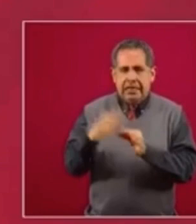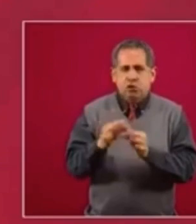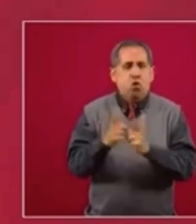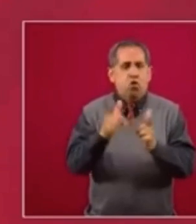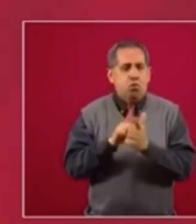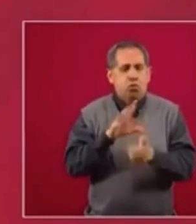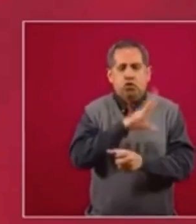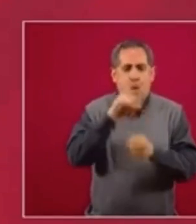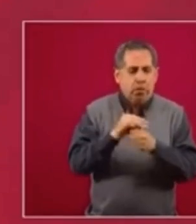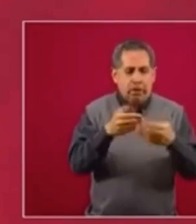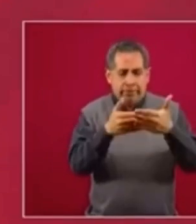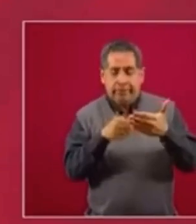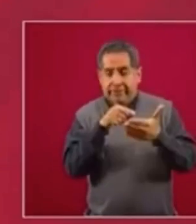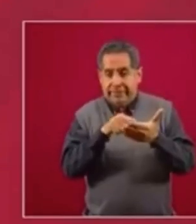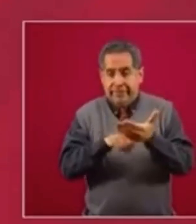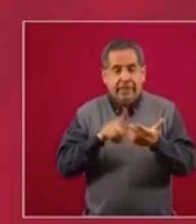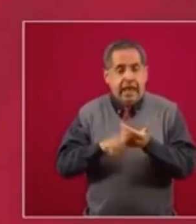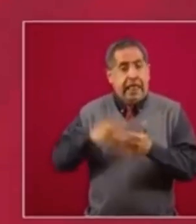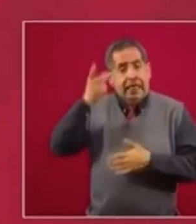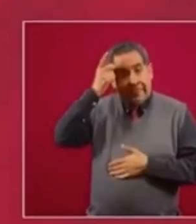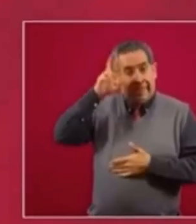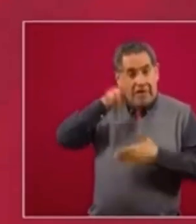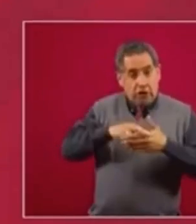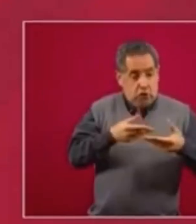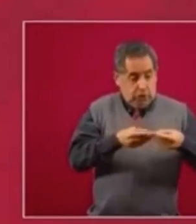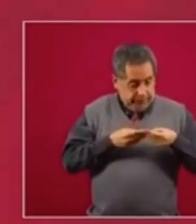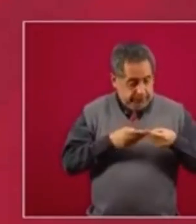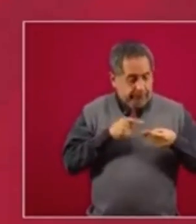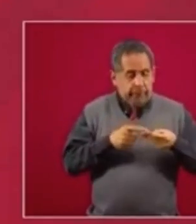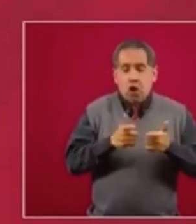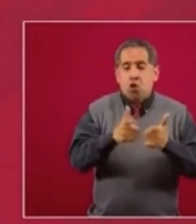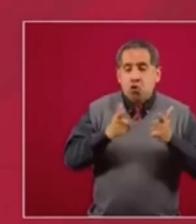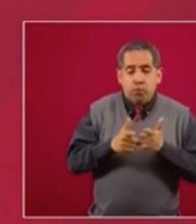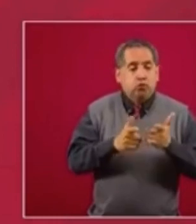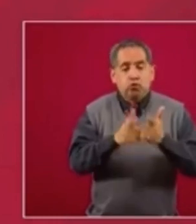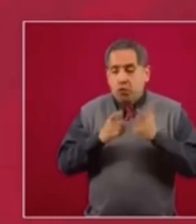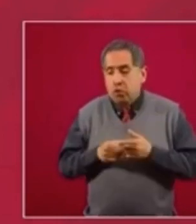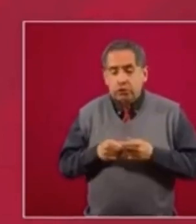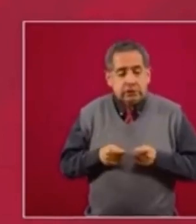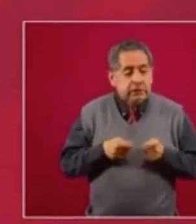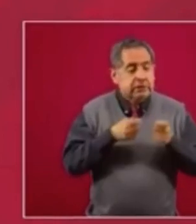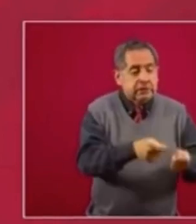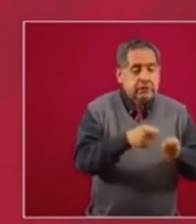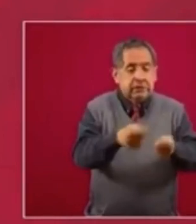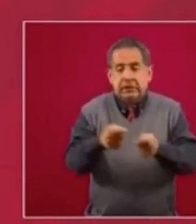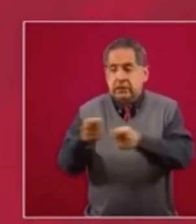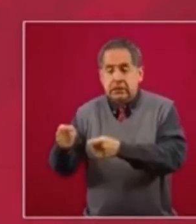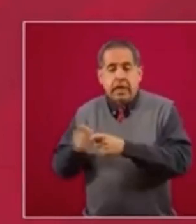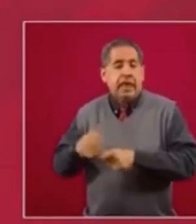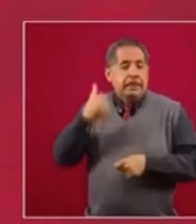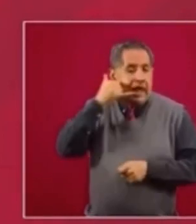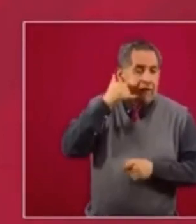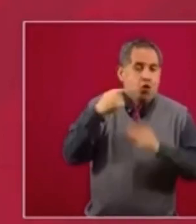integrados y el director le pasa la lista de grupo con sus datos de comunicación, correo electrónico,